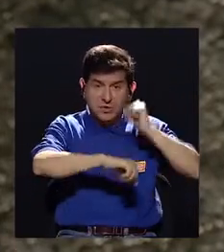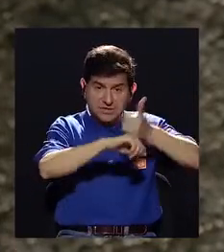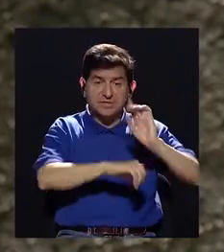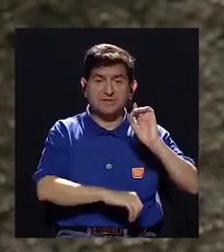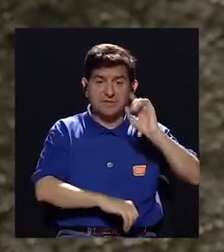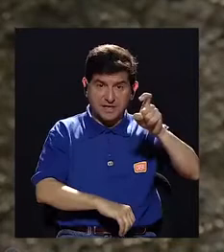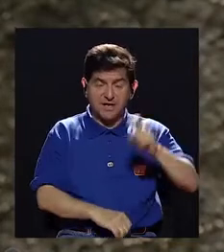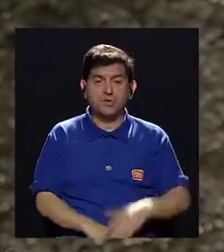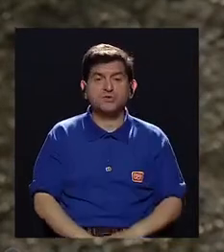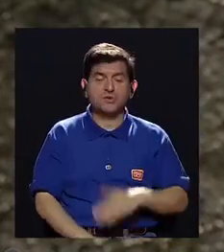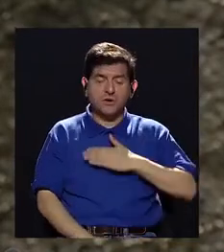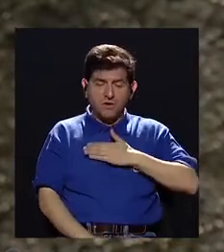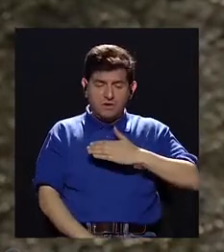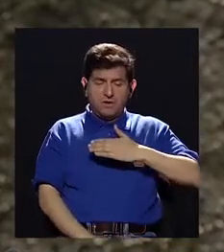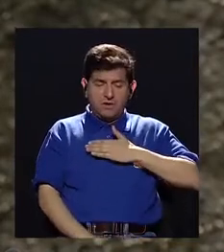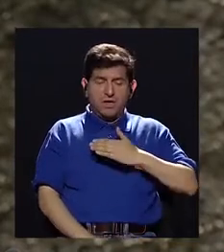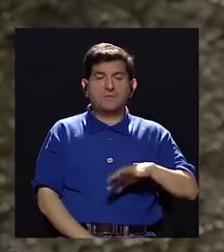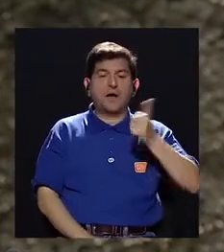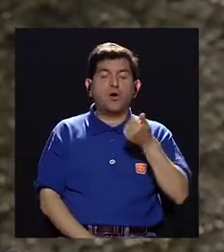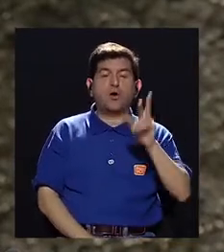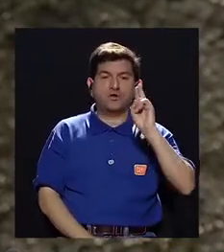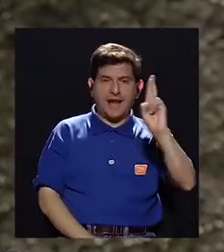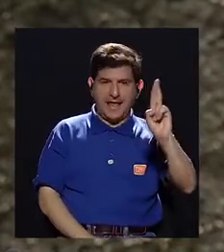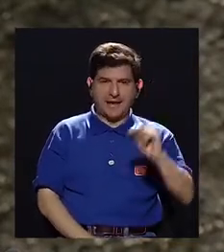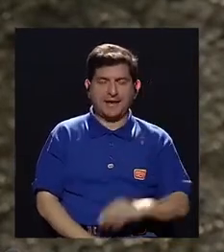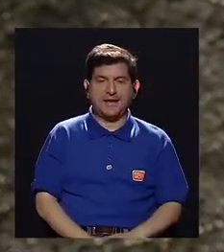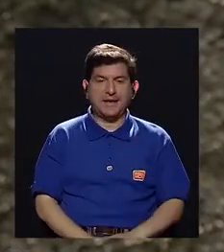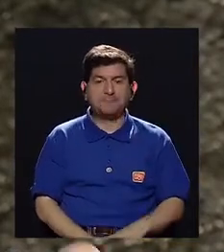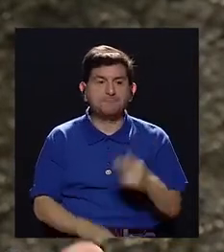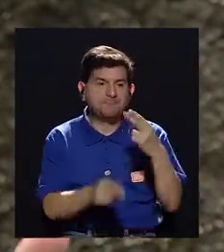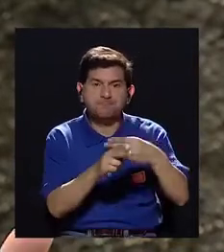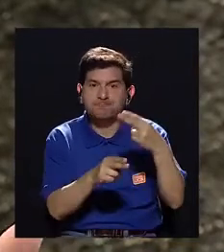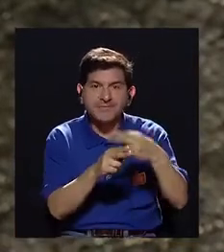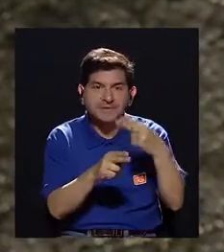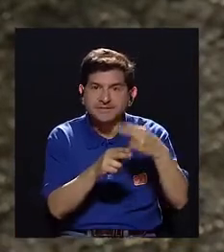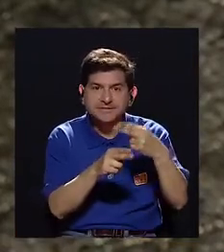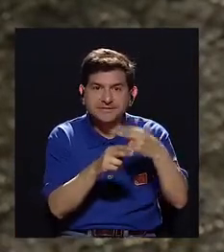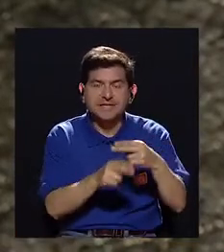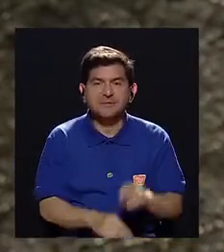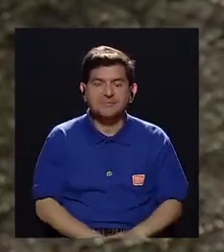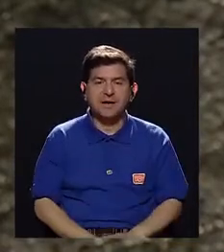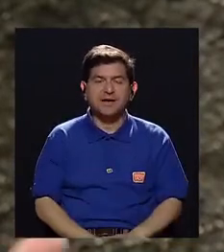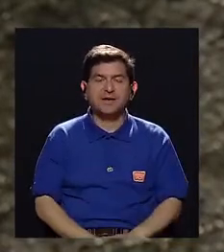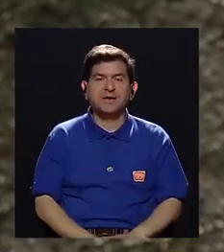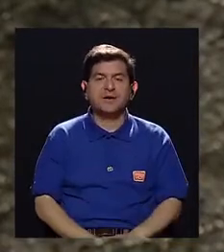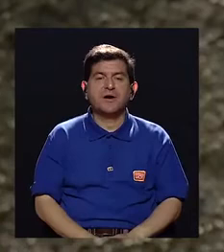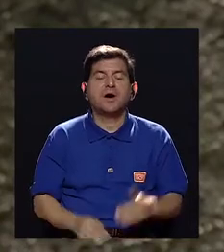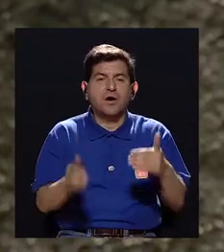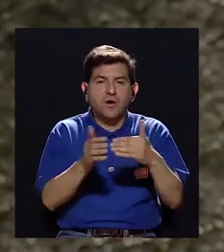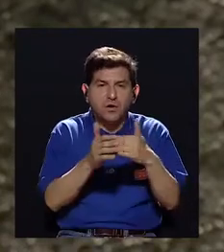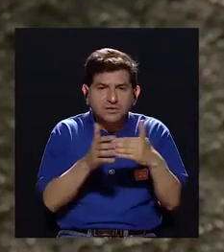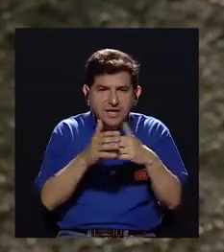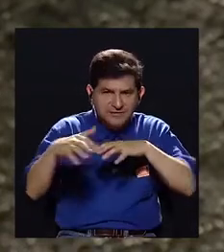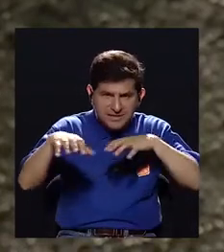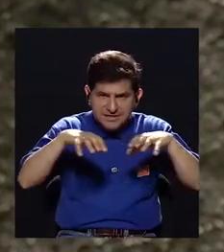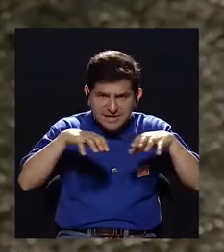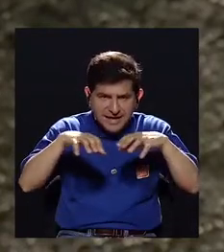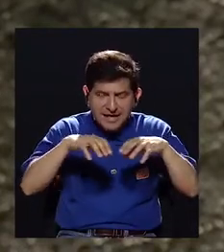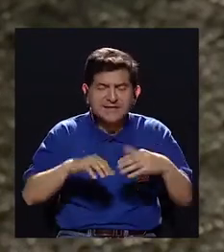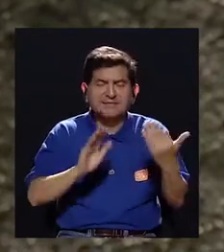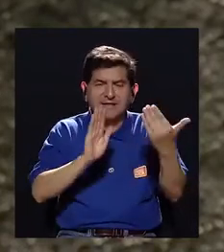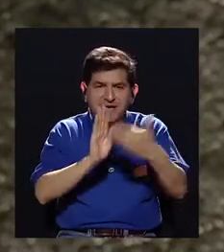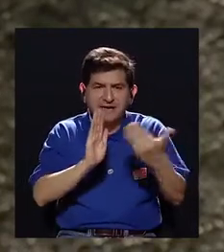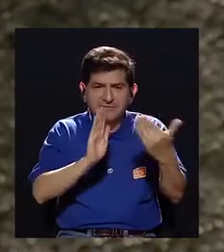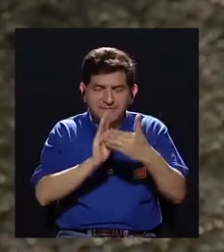a establecer el diagnóstico de asma. La otra R establece en lo que nosotros llamamos reactividad de la vía aérea. Eso tiene que